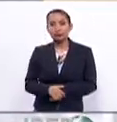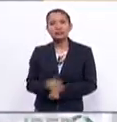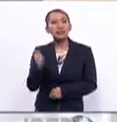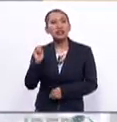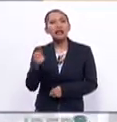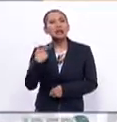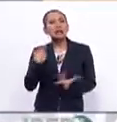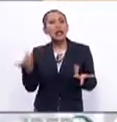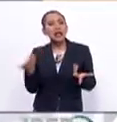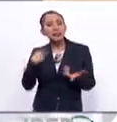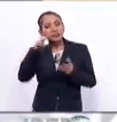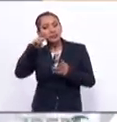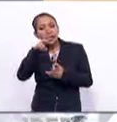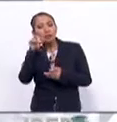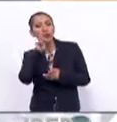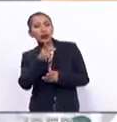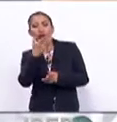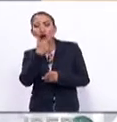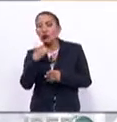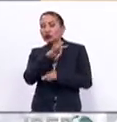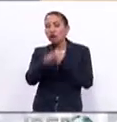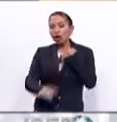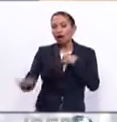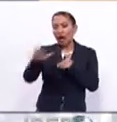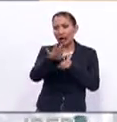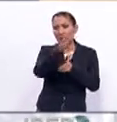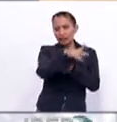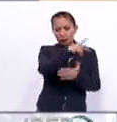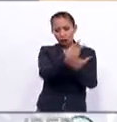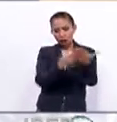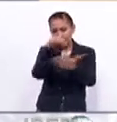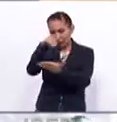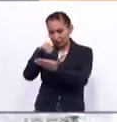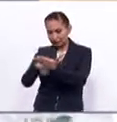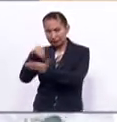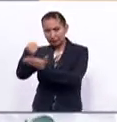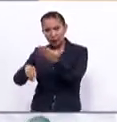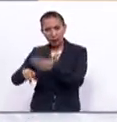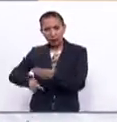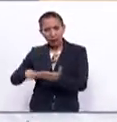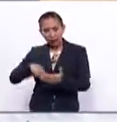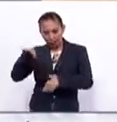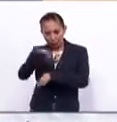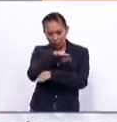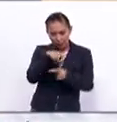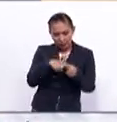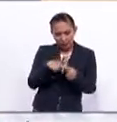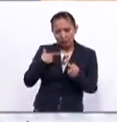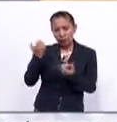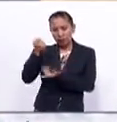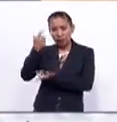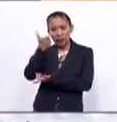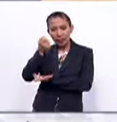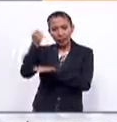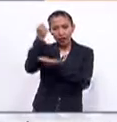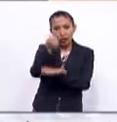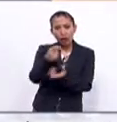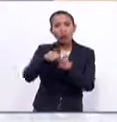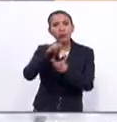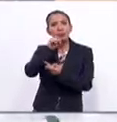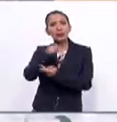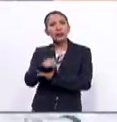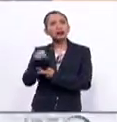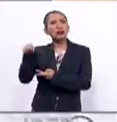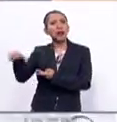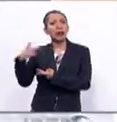se trata es de integrar la perspectiva de género en todas las fases de elaboración de las políticas públicas, es decir, en el diseño, en la presupuestación y también,